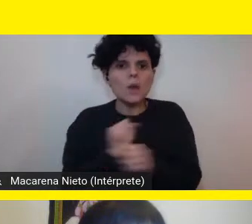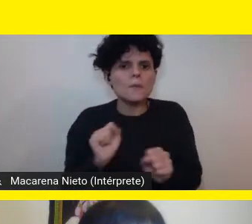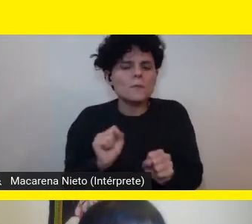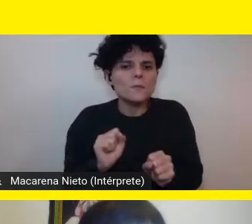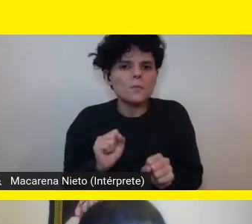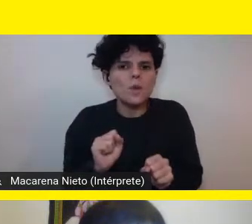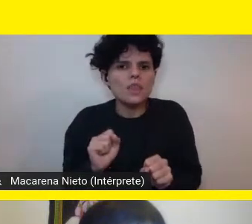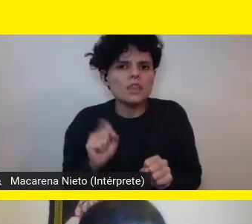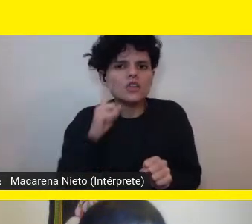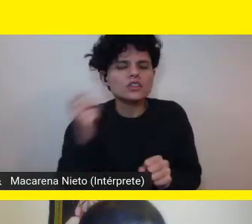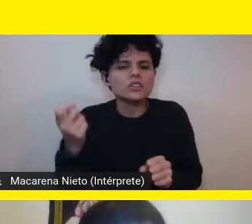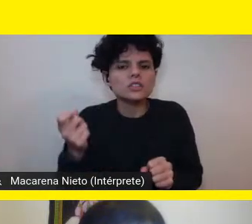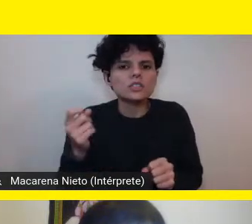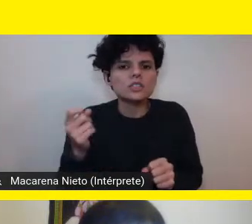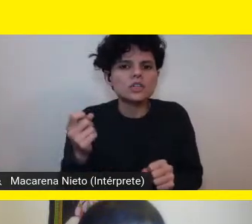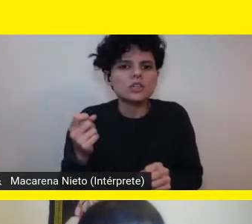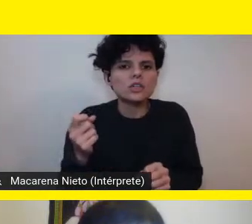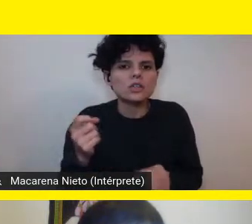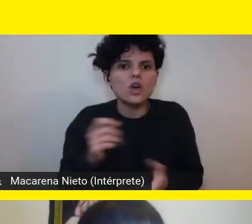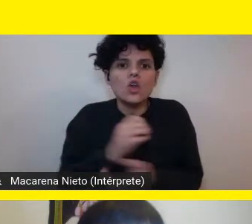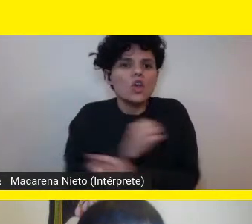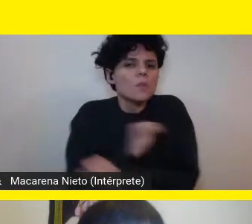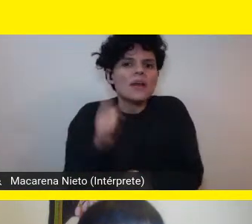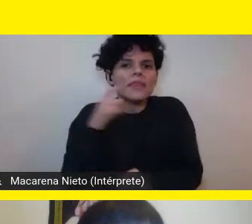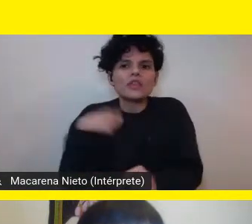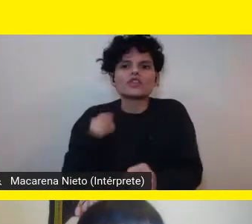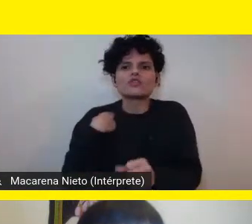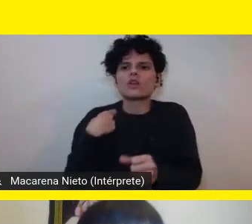actos tan aberrantes como el que afectaron a Aide.